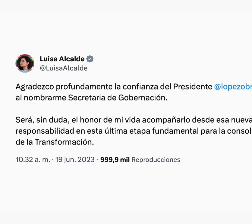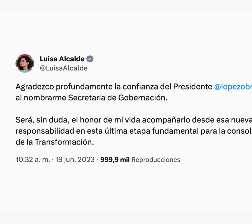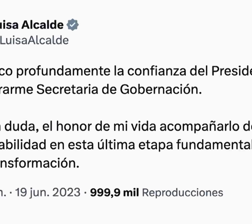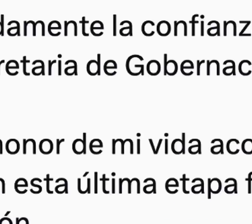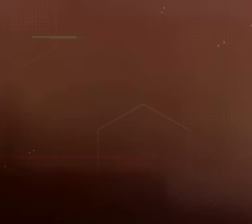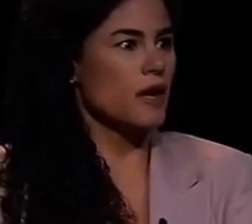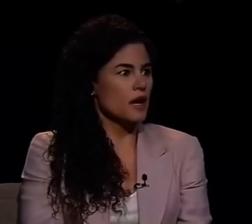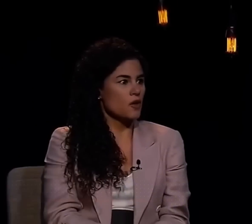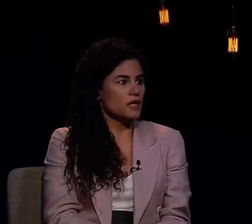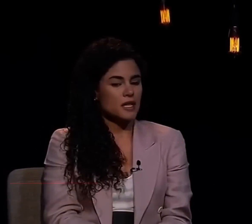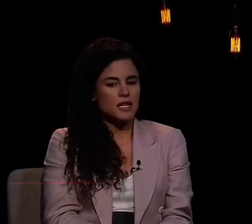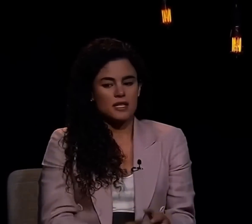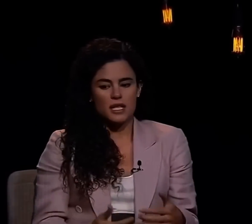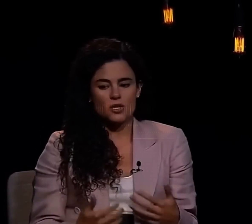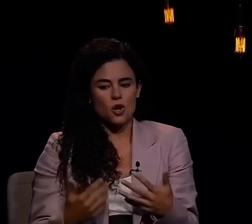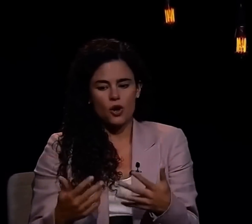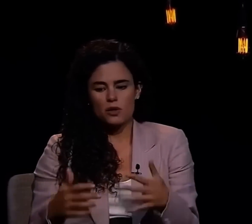transformación.